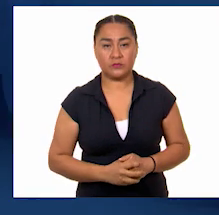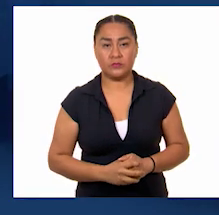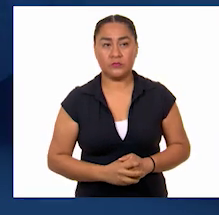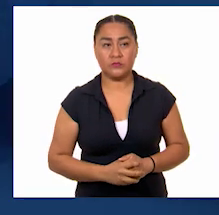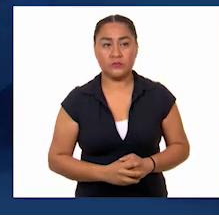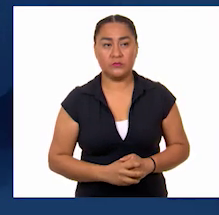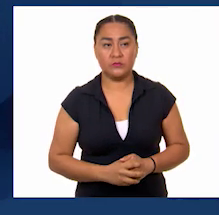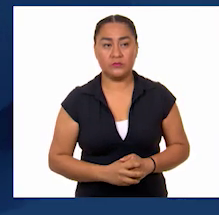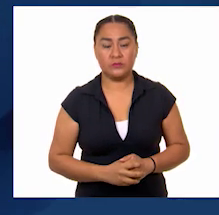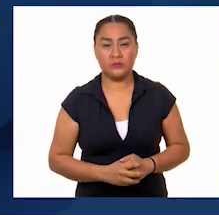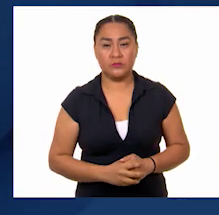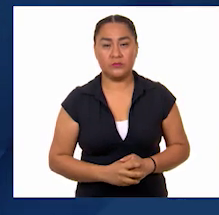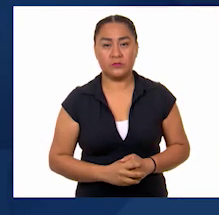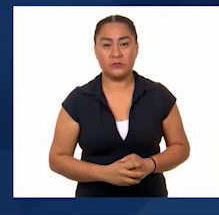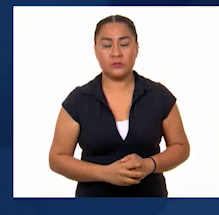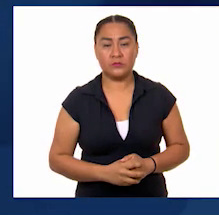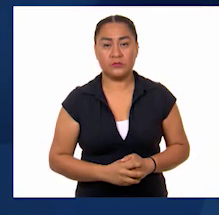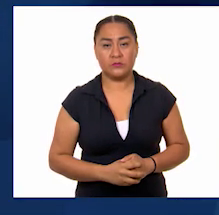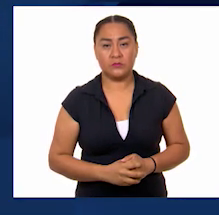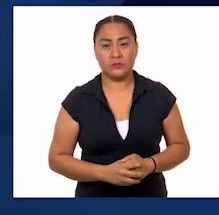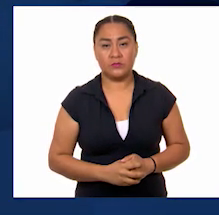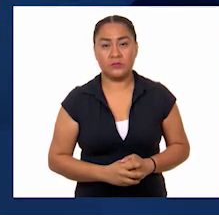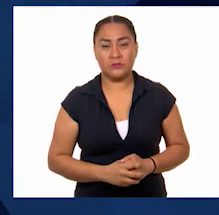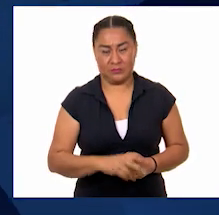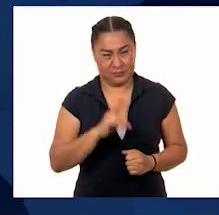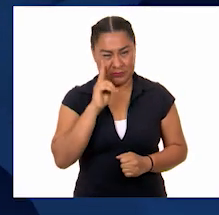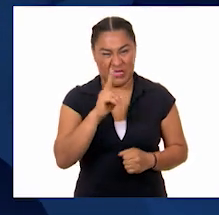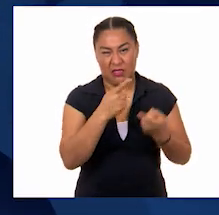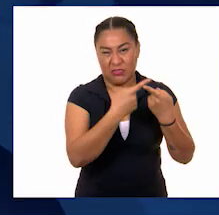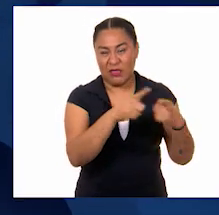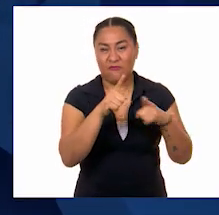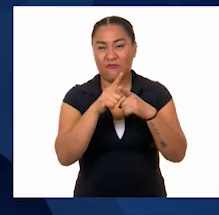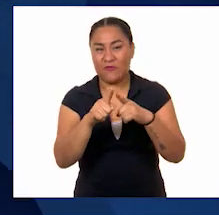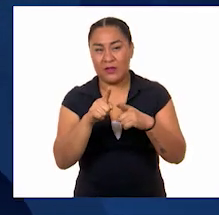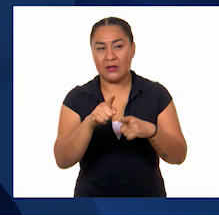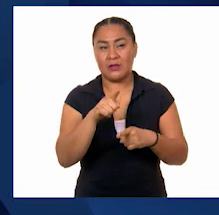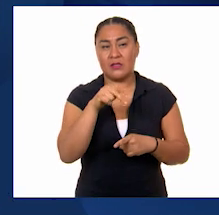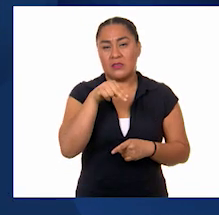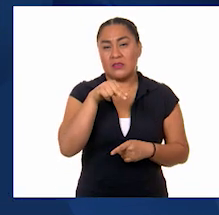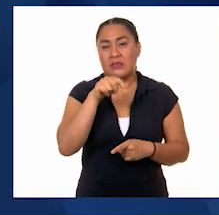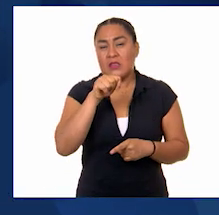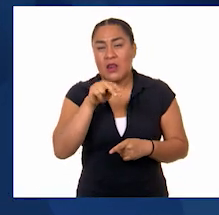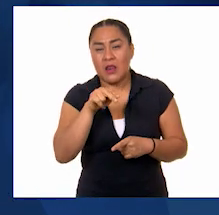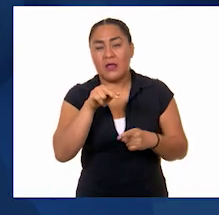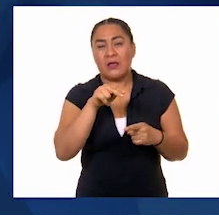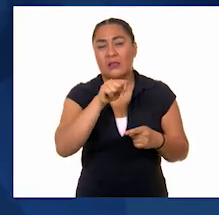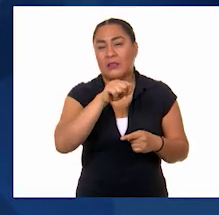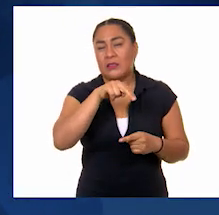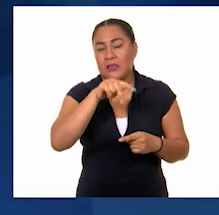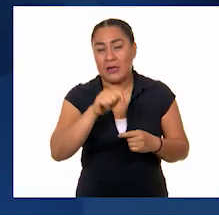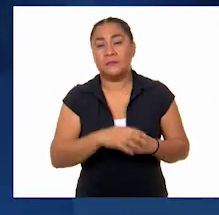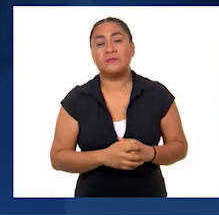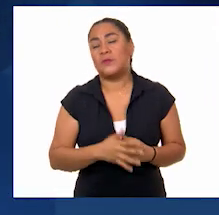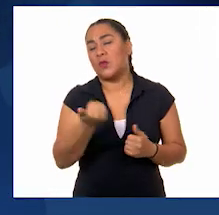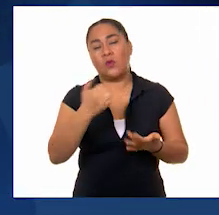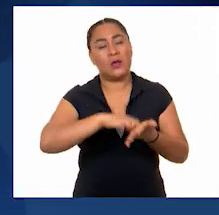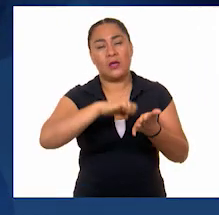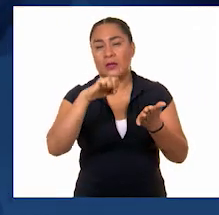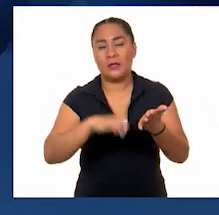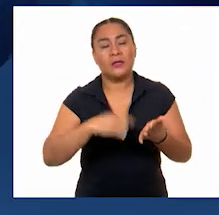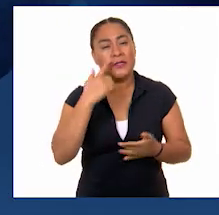N es tres. ¿Escucharon la diferencia? N, N. El otro ejemplo